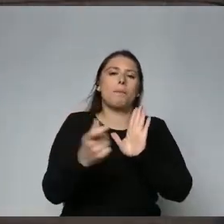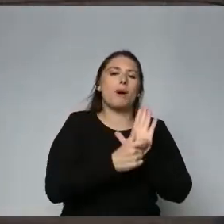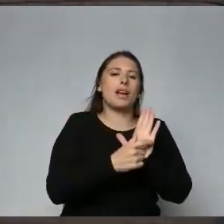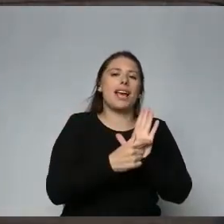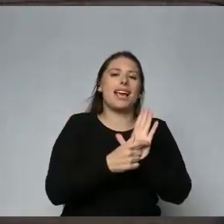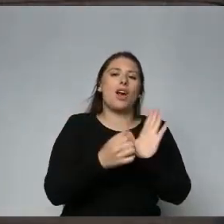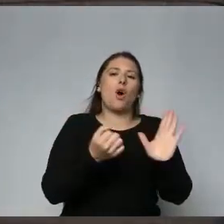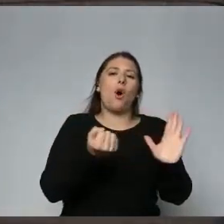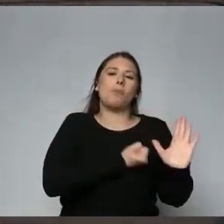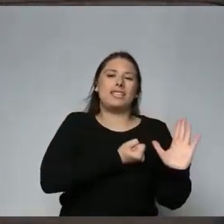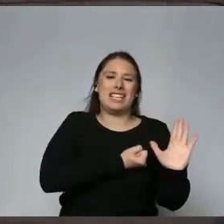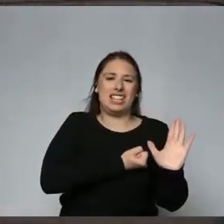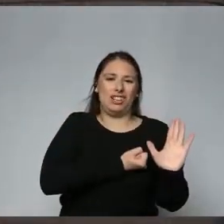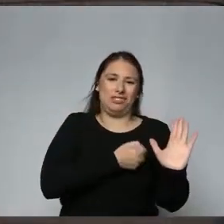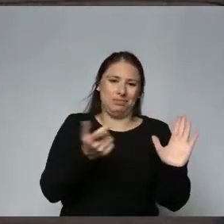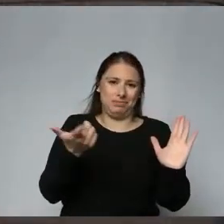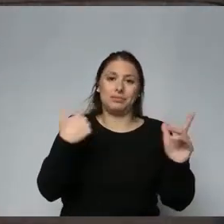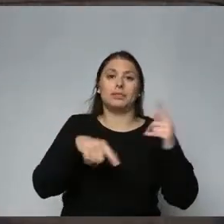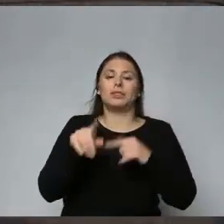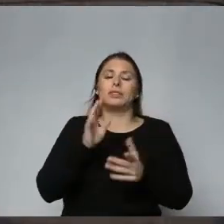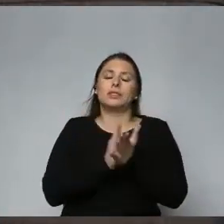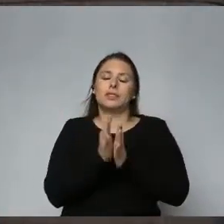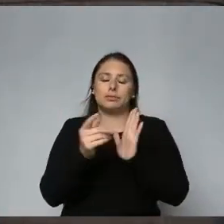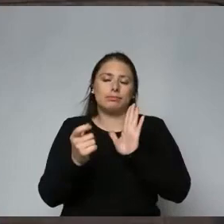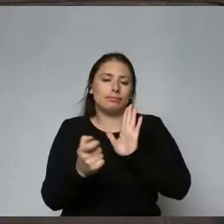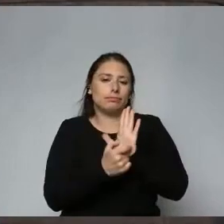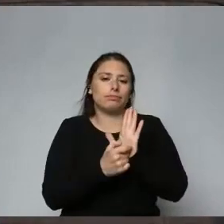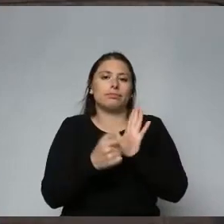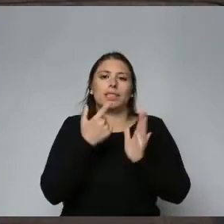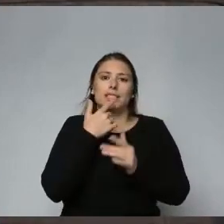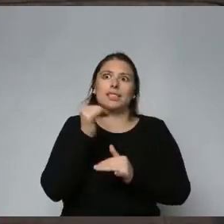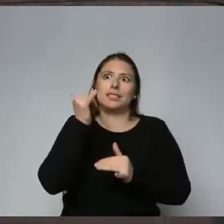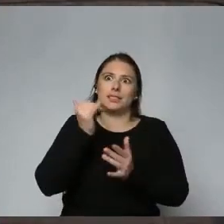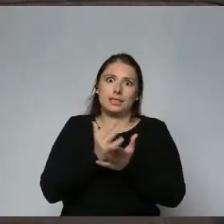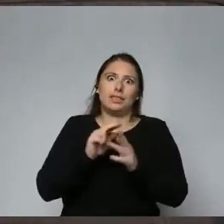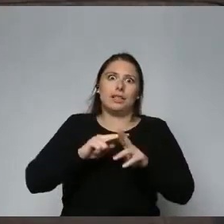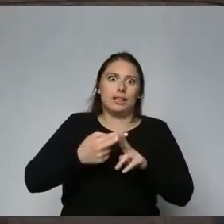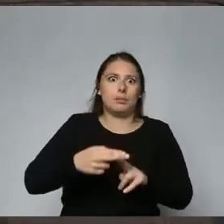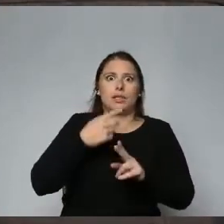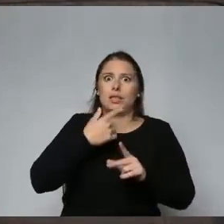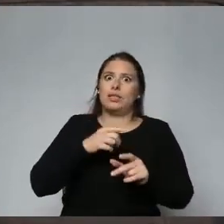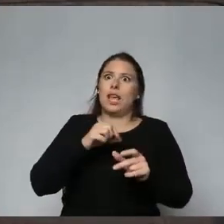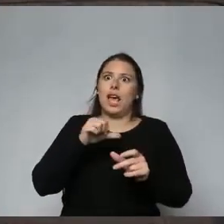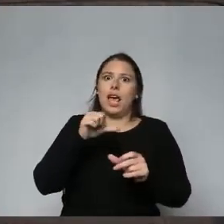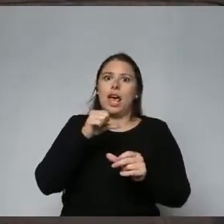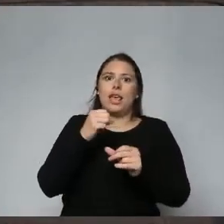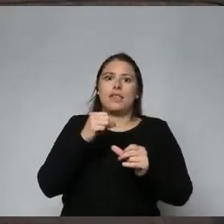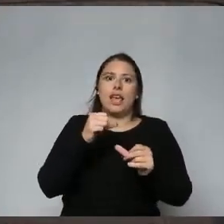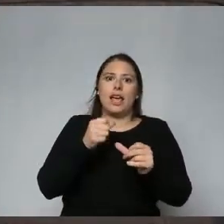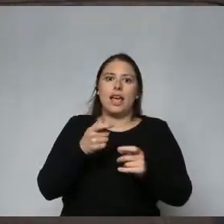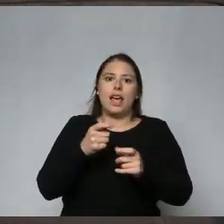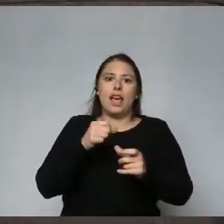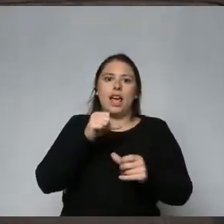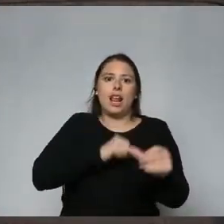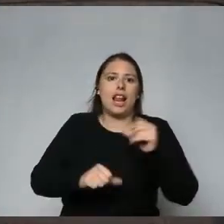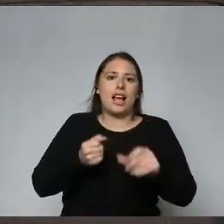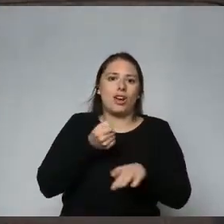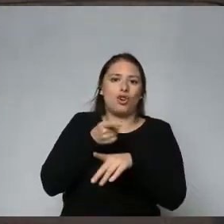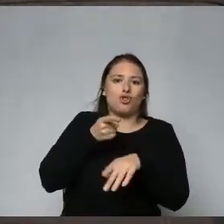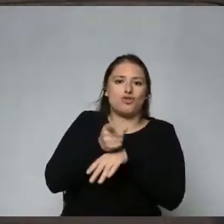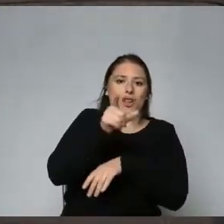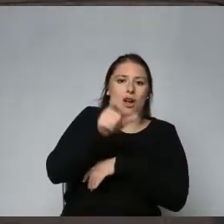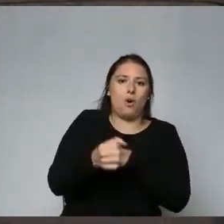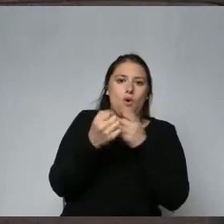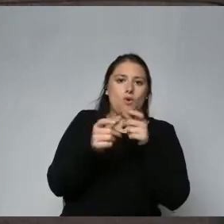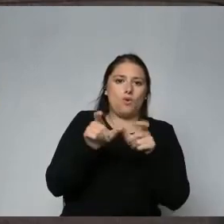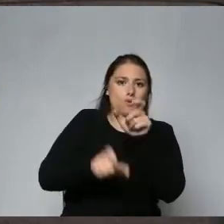Insistiendo siempre con la tesis de los crímenes de lesa humanidad, que por ahora a nivel superior